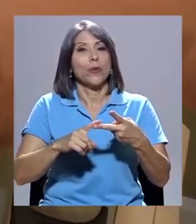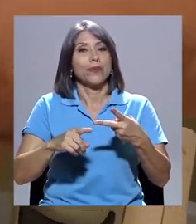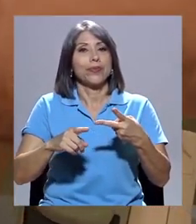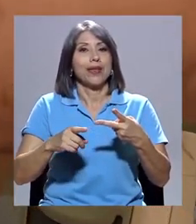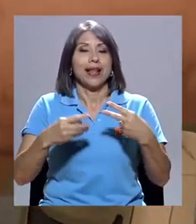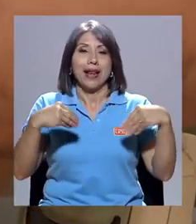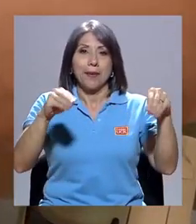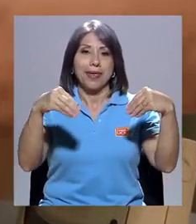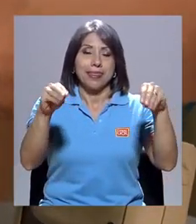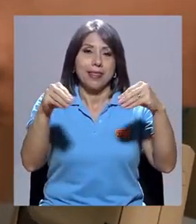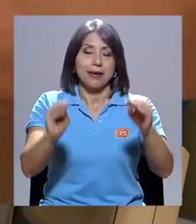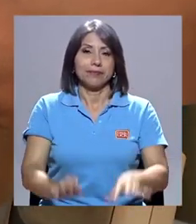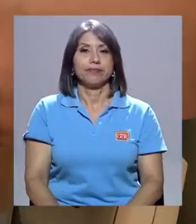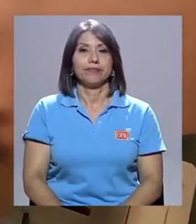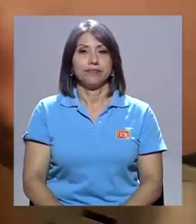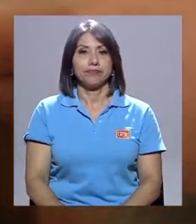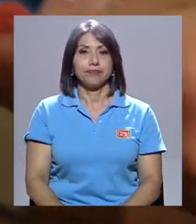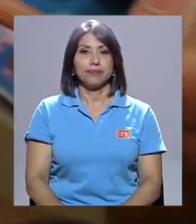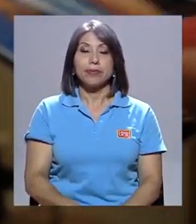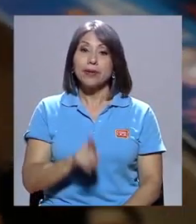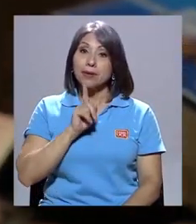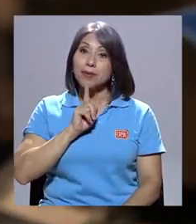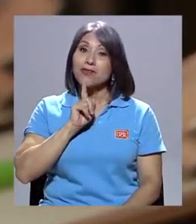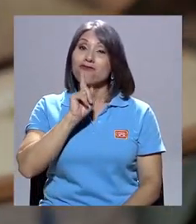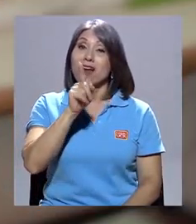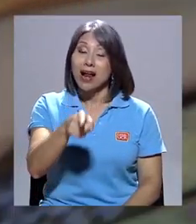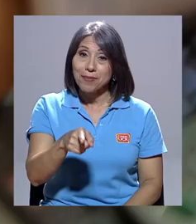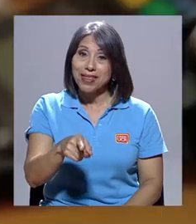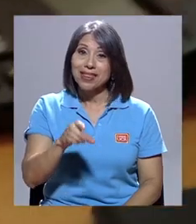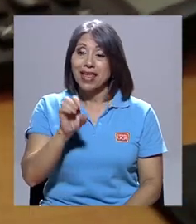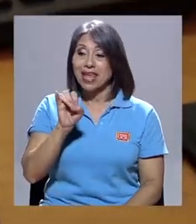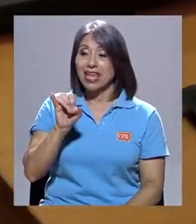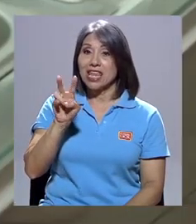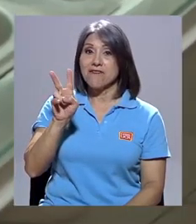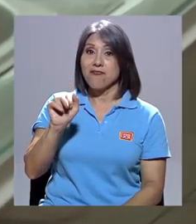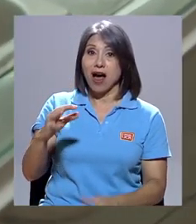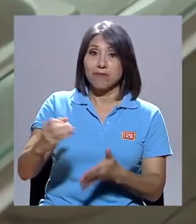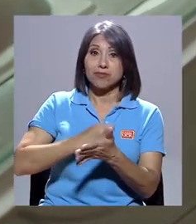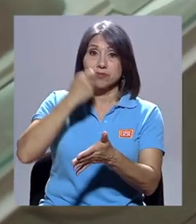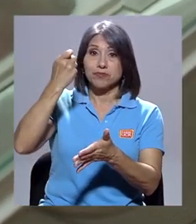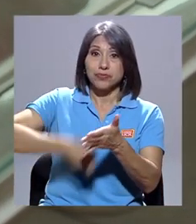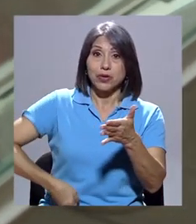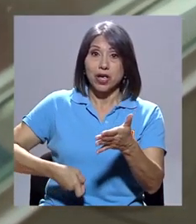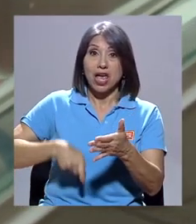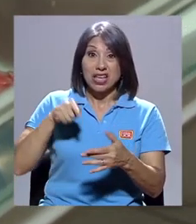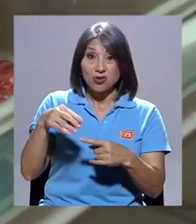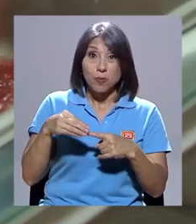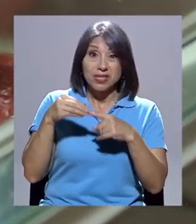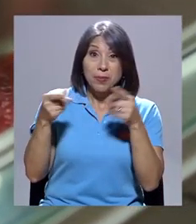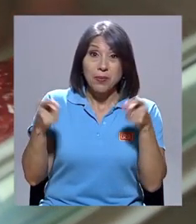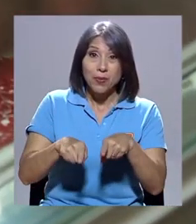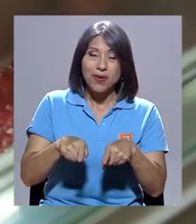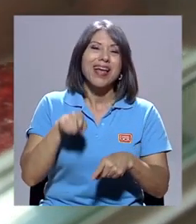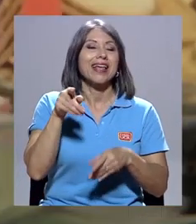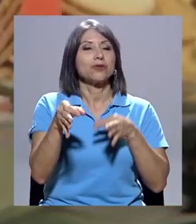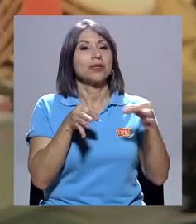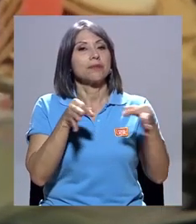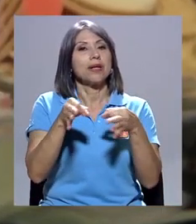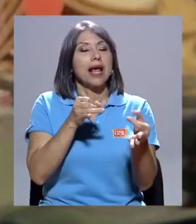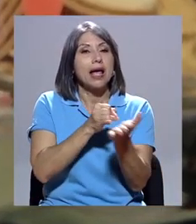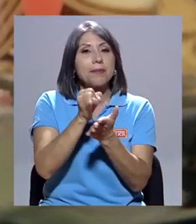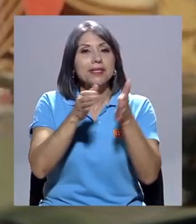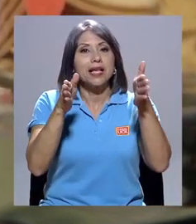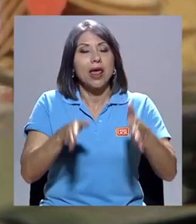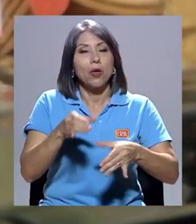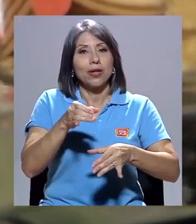parte de la venta. ¿Pero realmente ha sido el IVA el factor principal? Esto es lo que explica un investigador del Instituto de